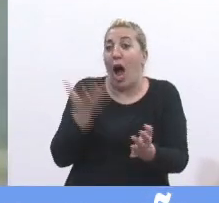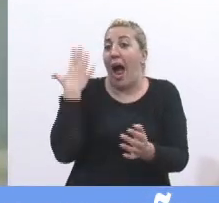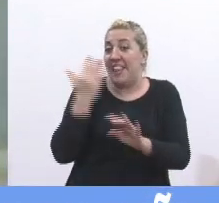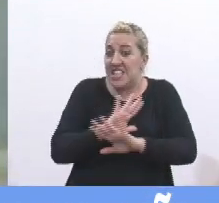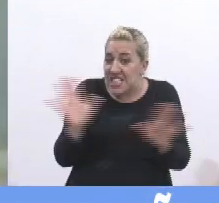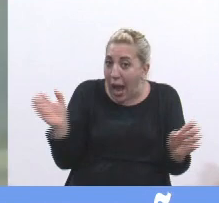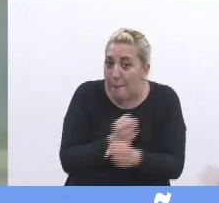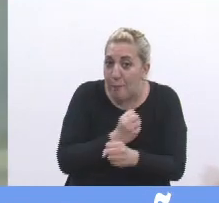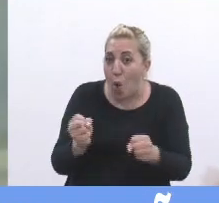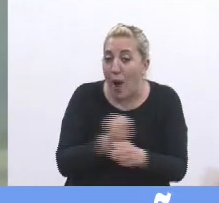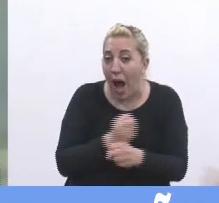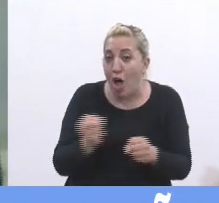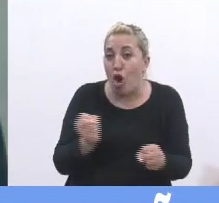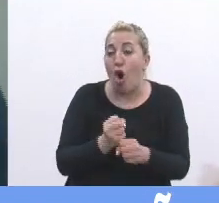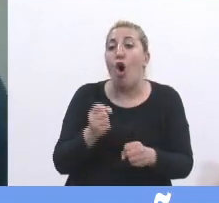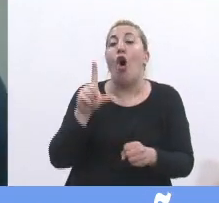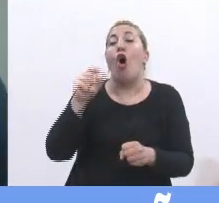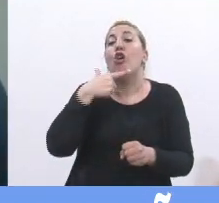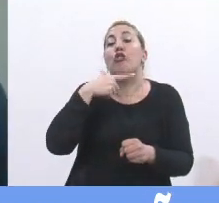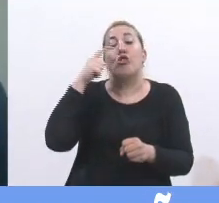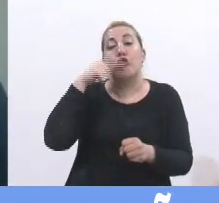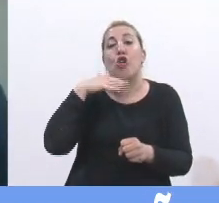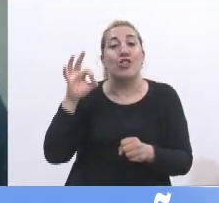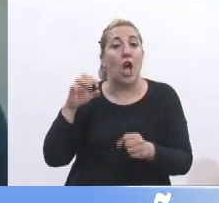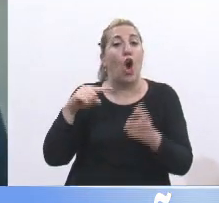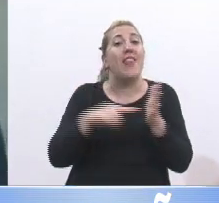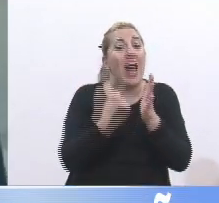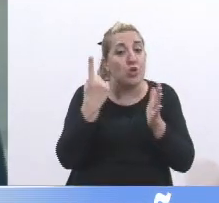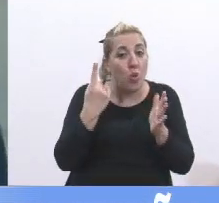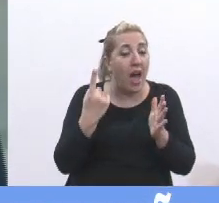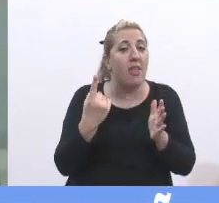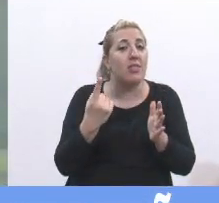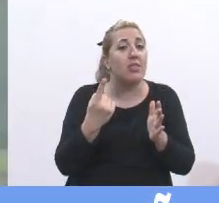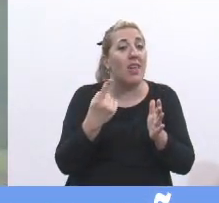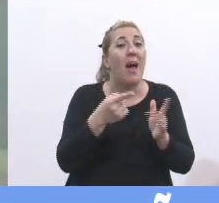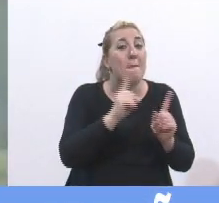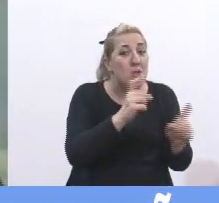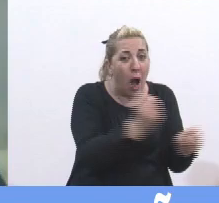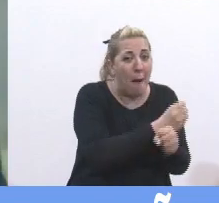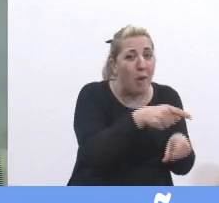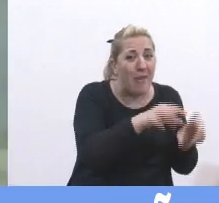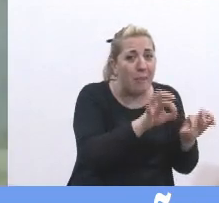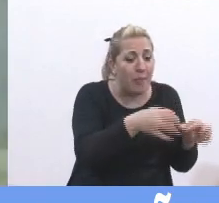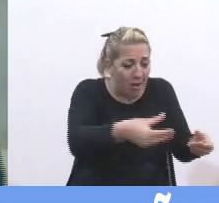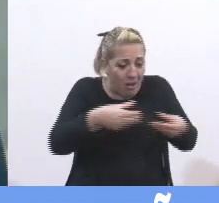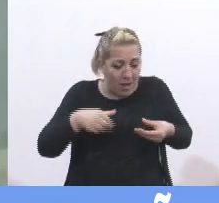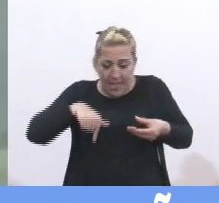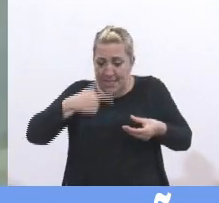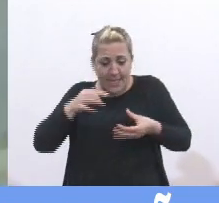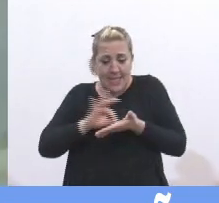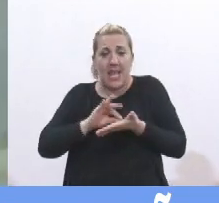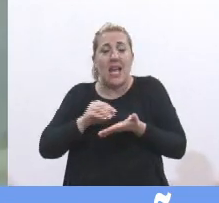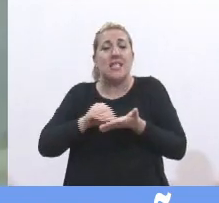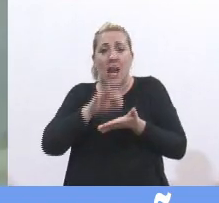aprobado en el Consejo de la Ciudad de Buenos Aires nunca vino al Senado, porque tal vez, si venía al